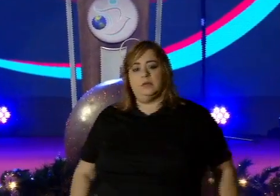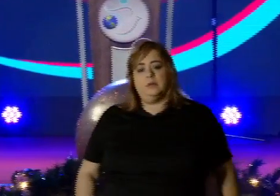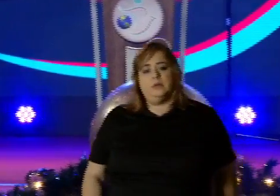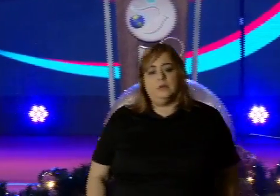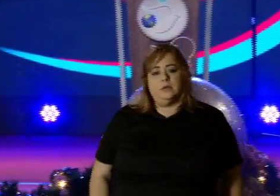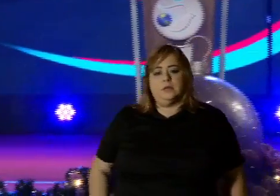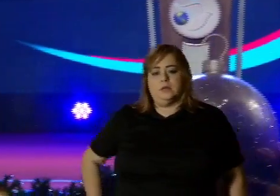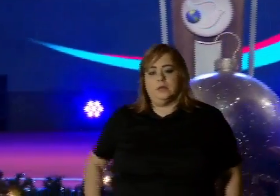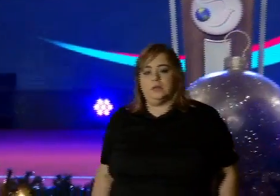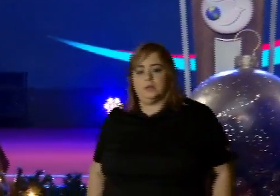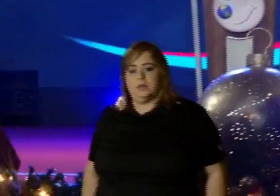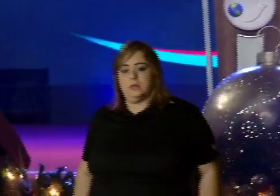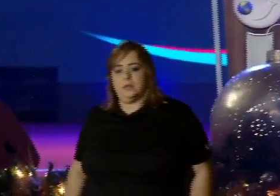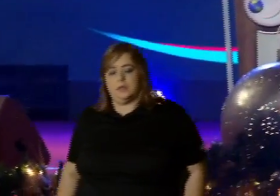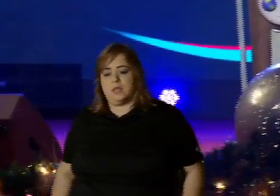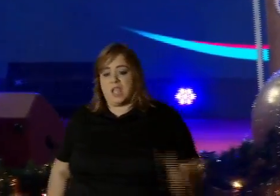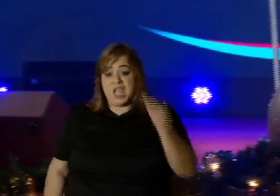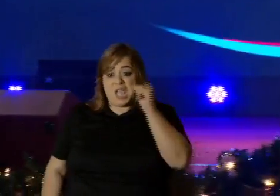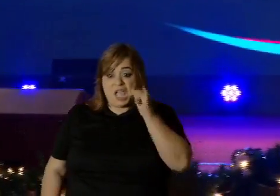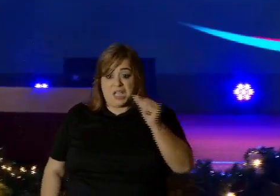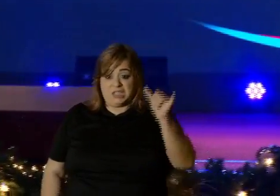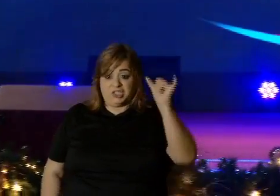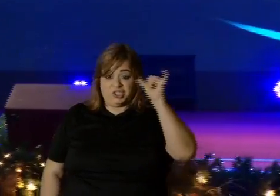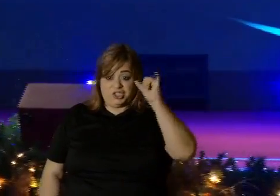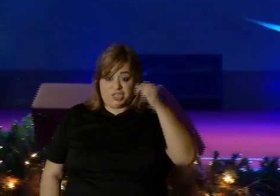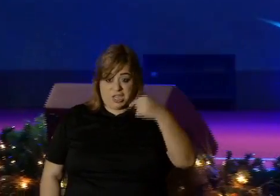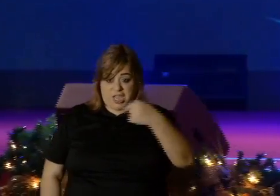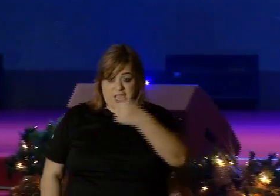Yo vi ayer un cumplimiento profético